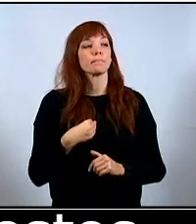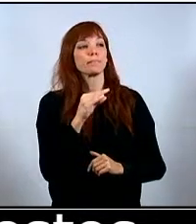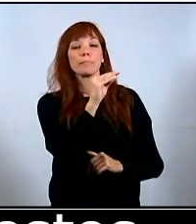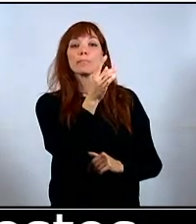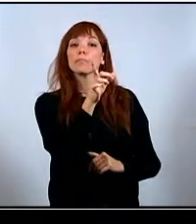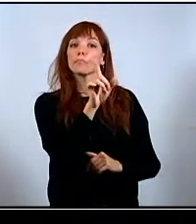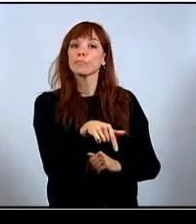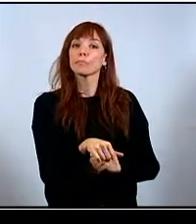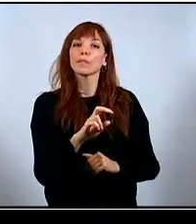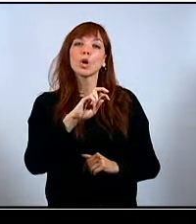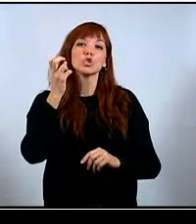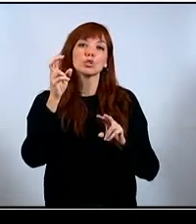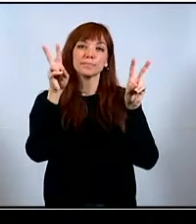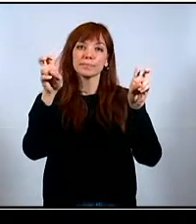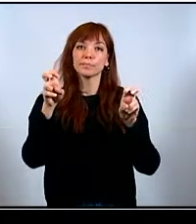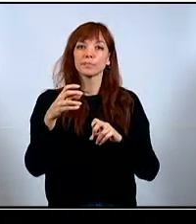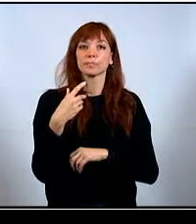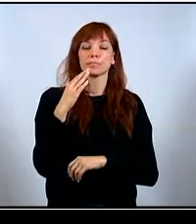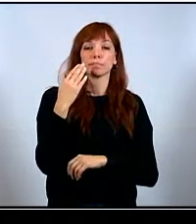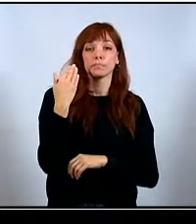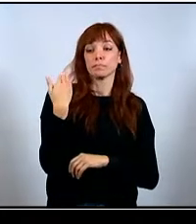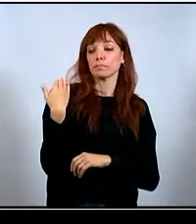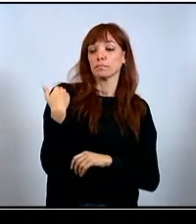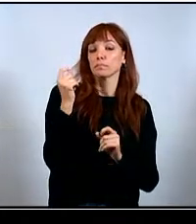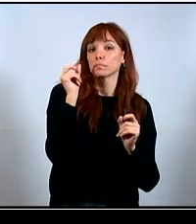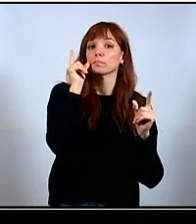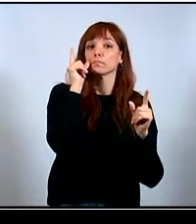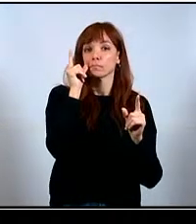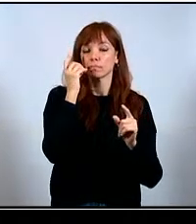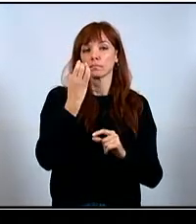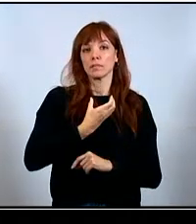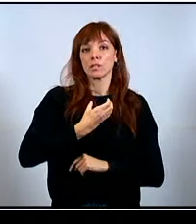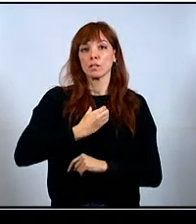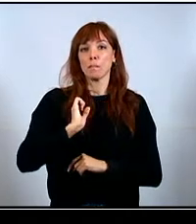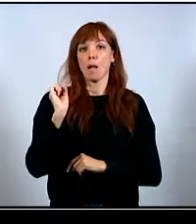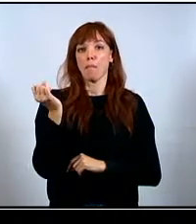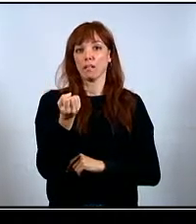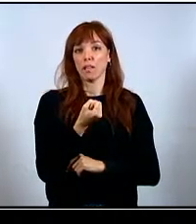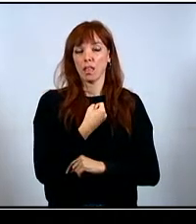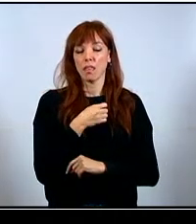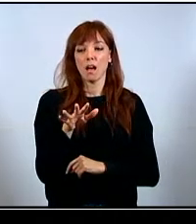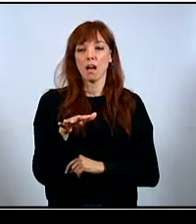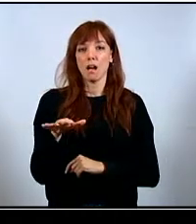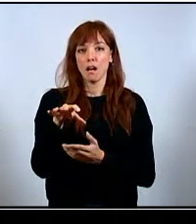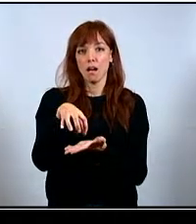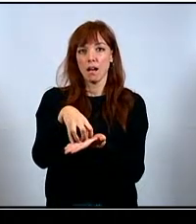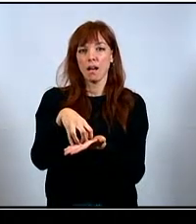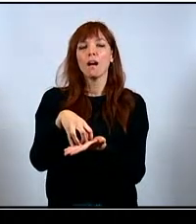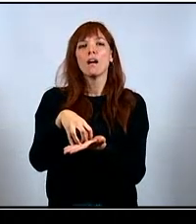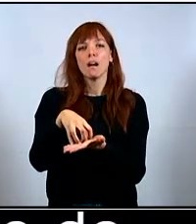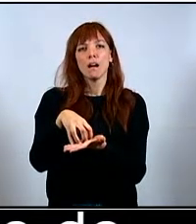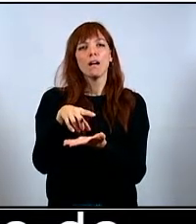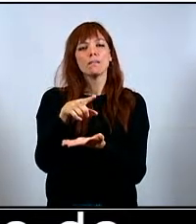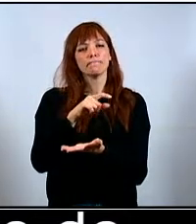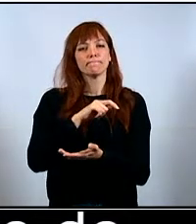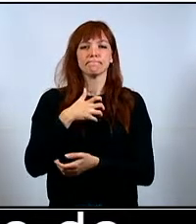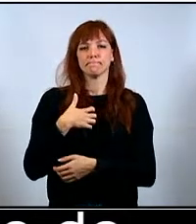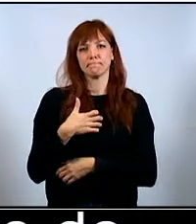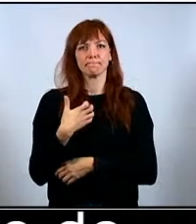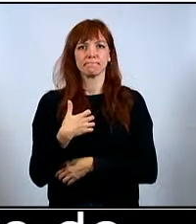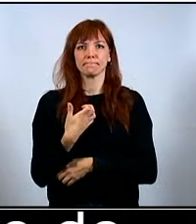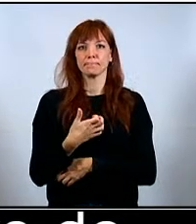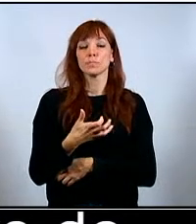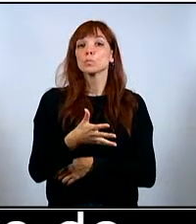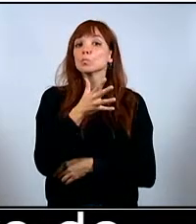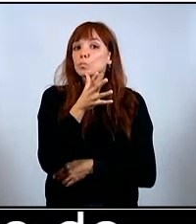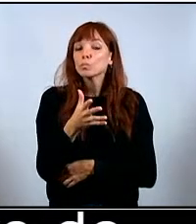También sobre otra cuestión, acabamos de conocer que el Ayuntamiento de Malpartida de Cáceres se siente molesto porque van a llegar o